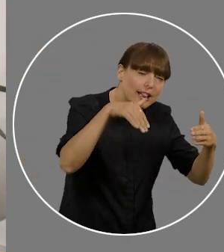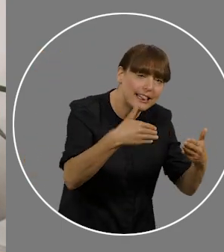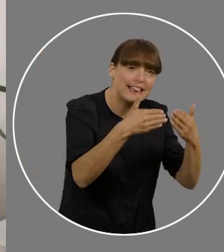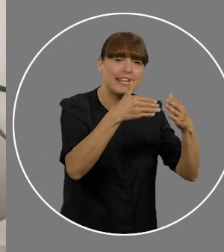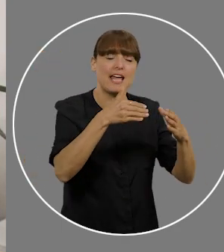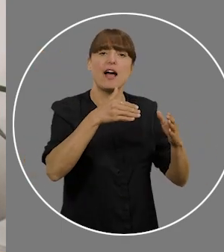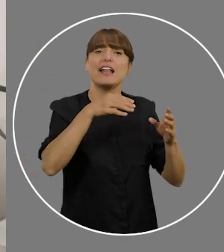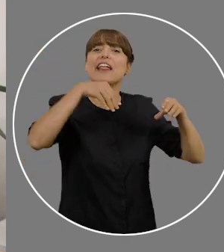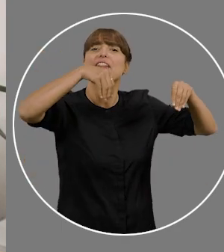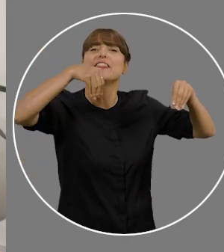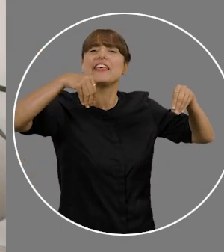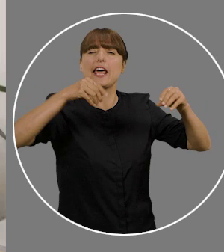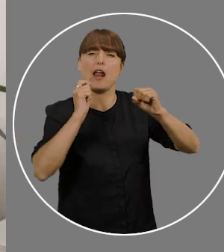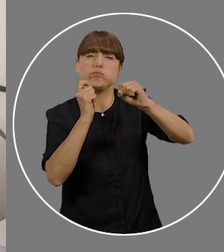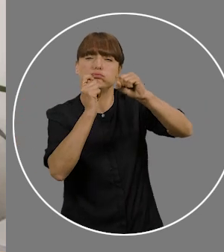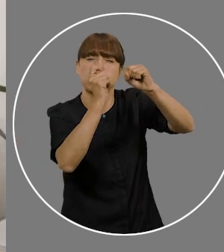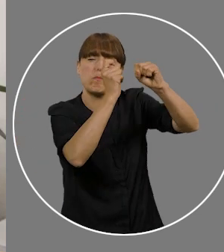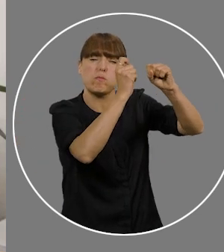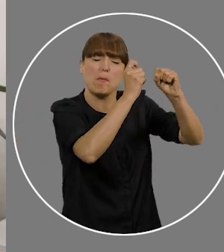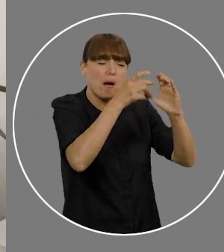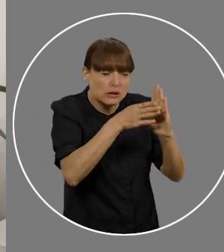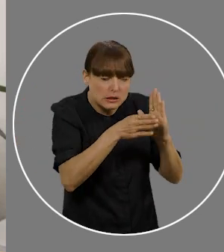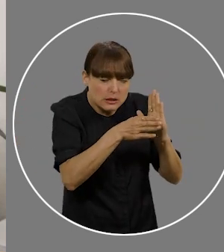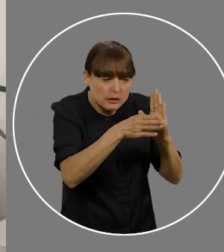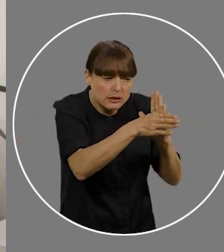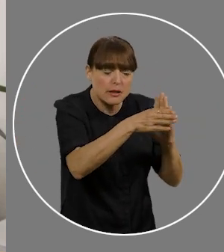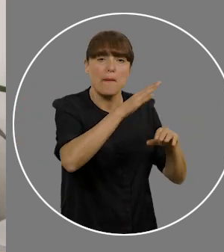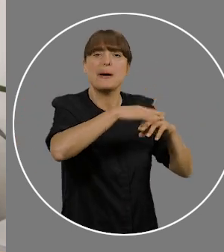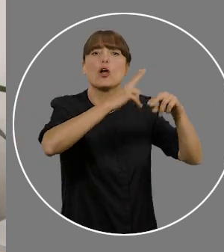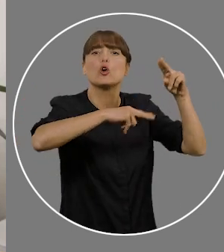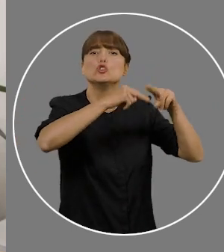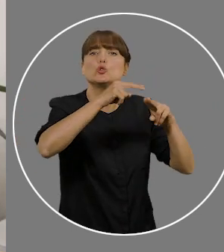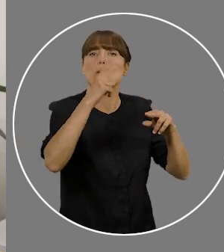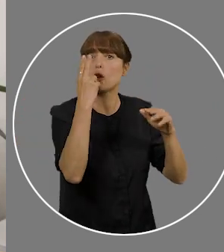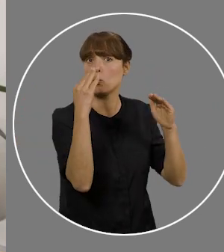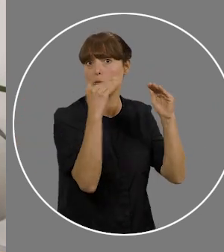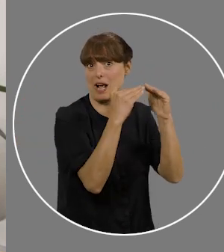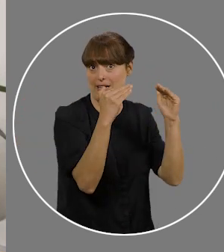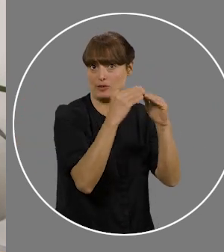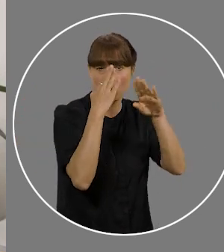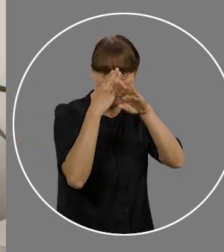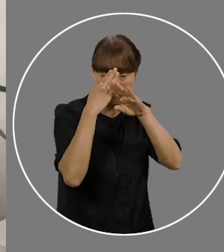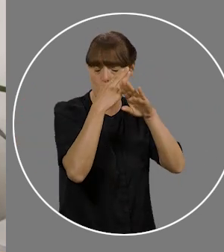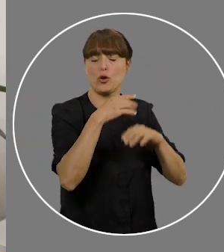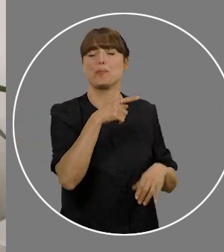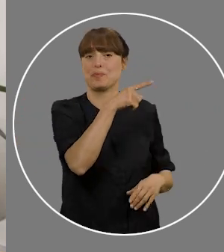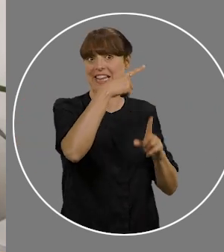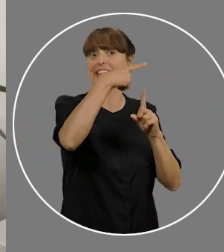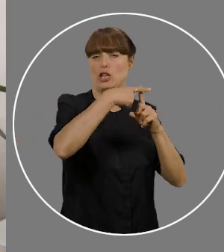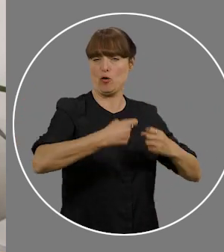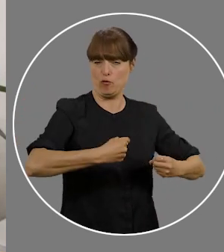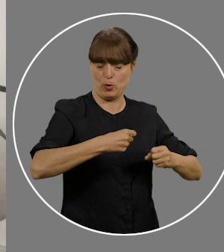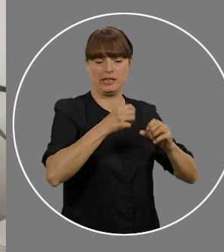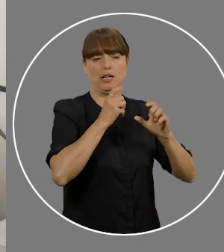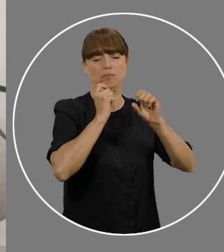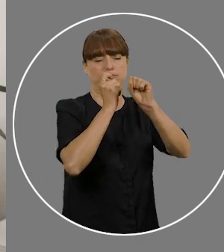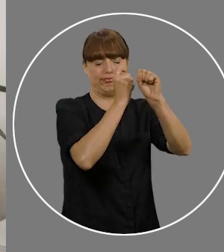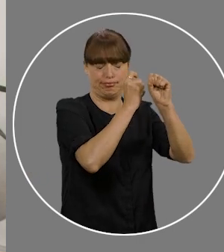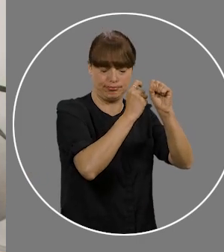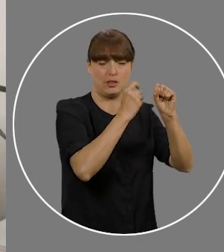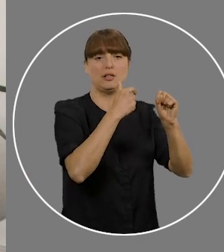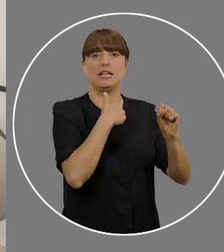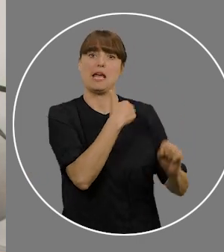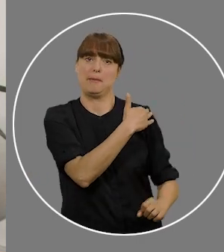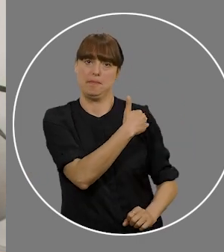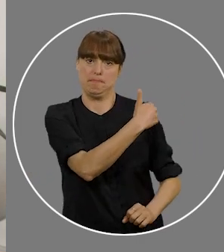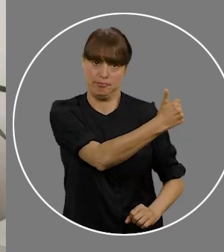a acabar la tierra. Entonces el refugio tenía dos habitaciones. Mi marido y yo dormíamos en uno, con